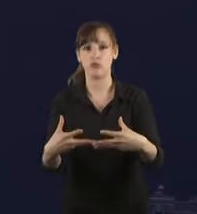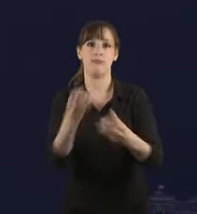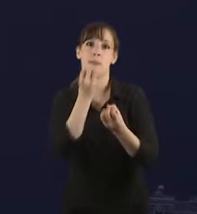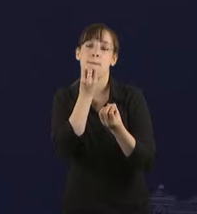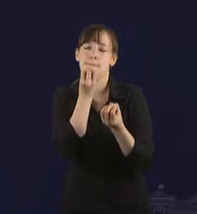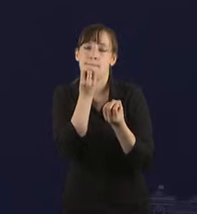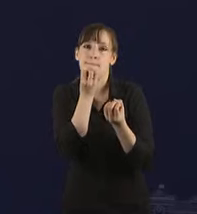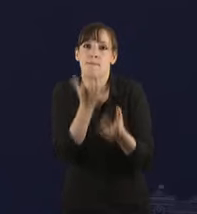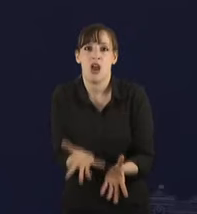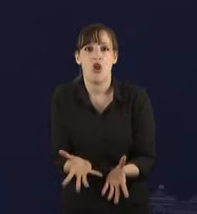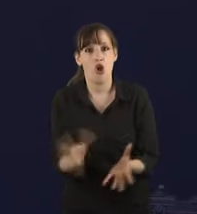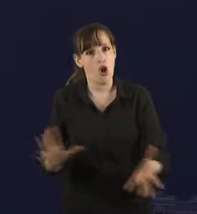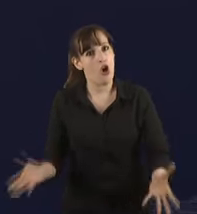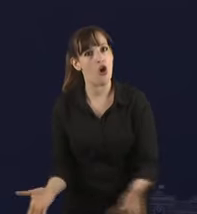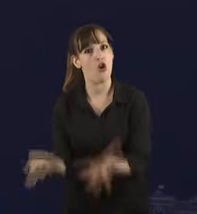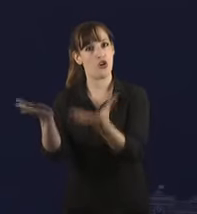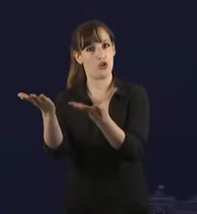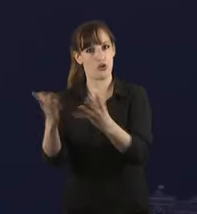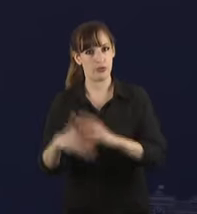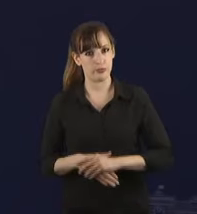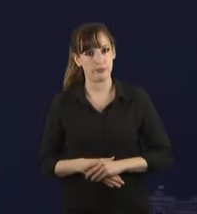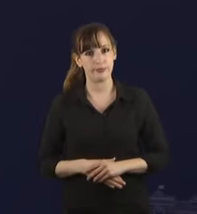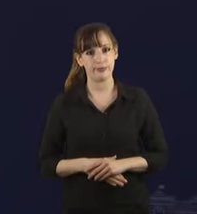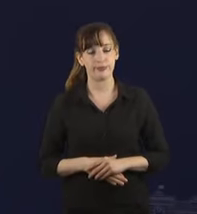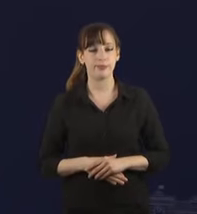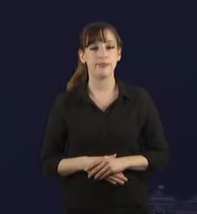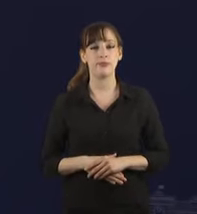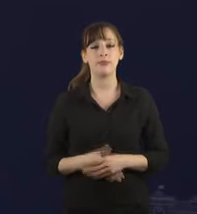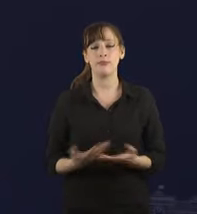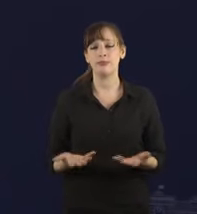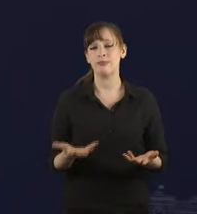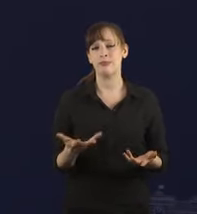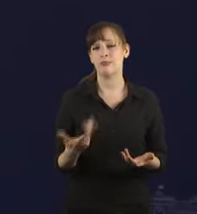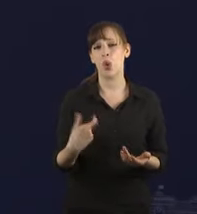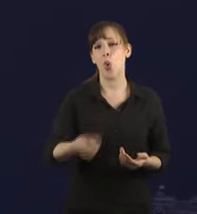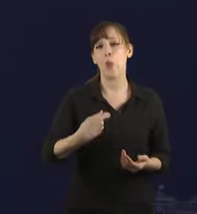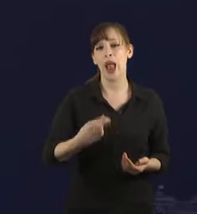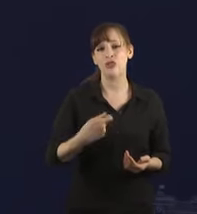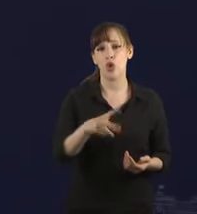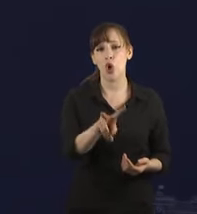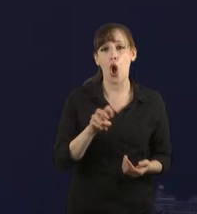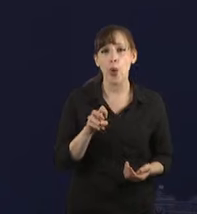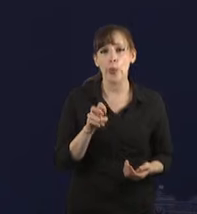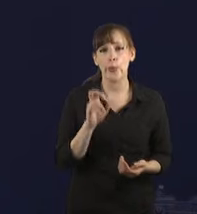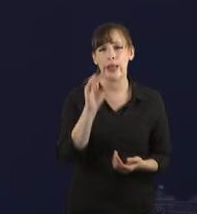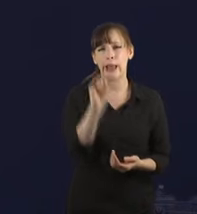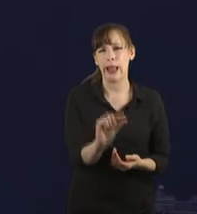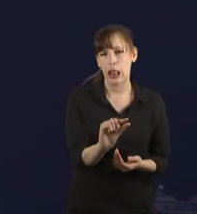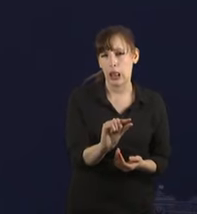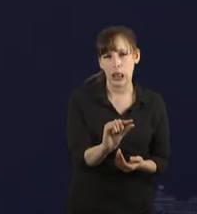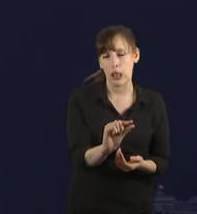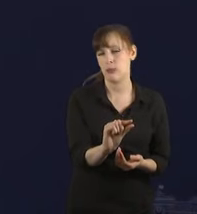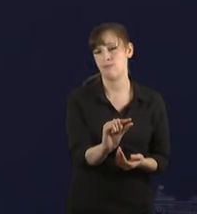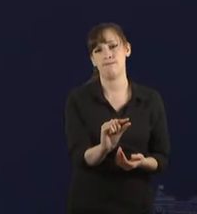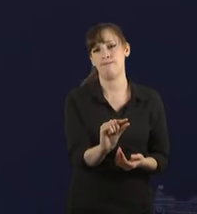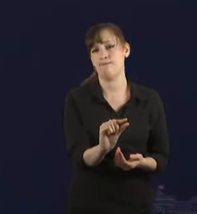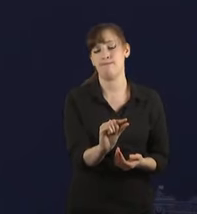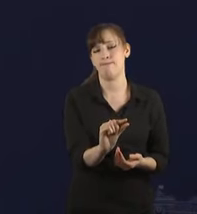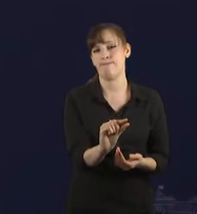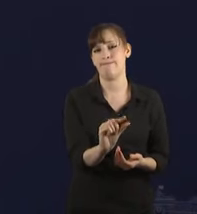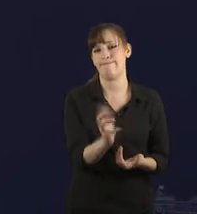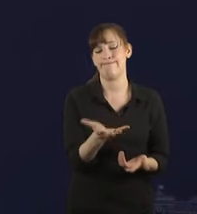jubilaciones en buena parte miserables o mucho más bajas de lo que uno